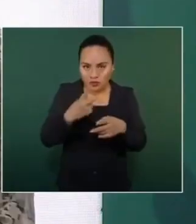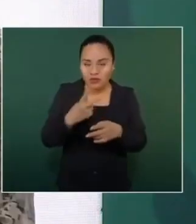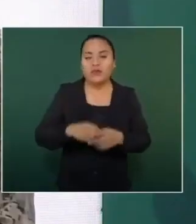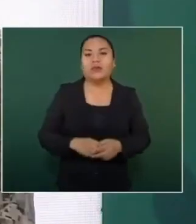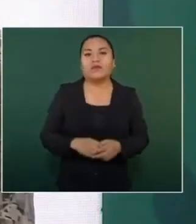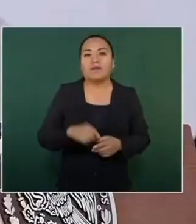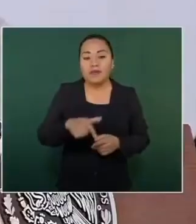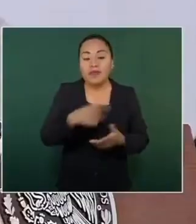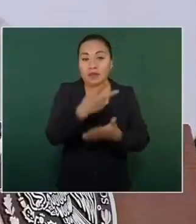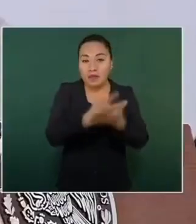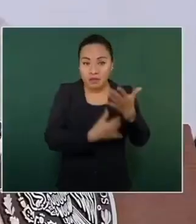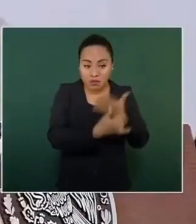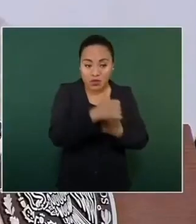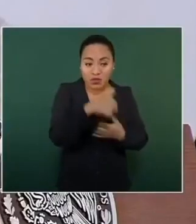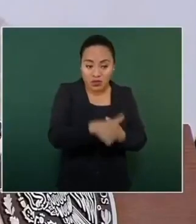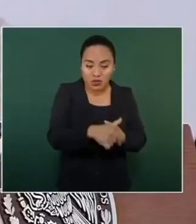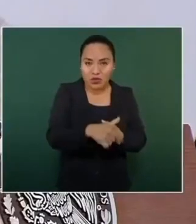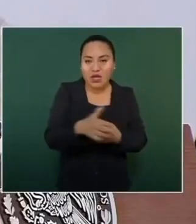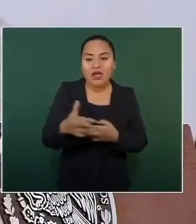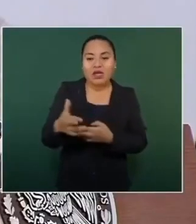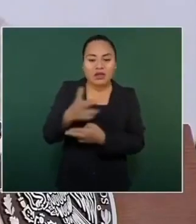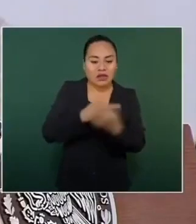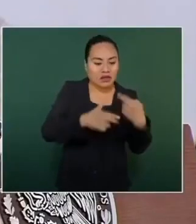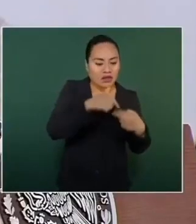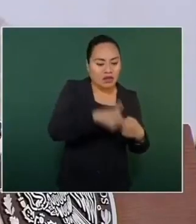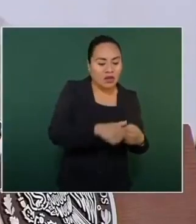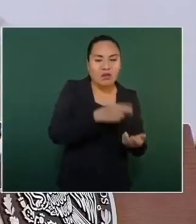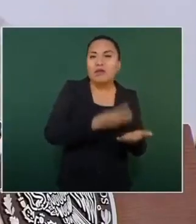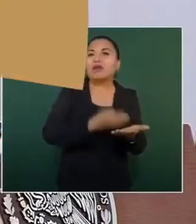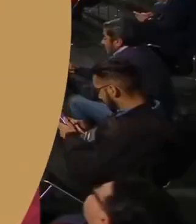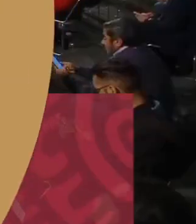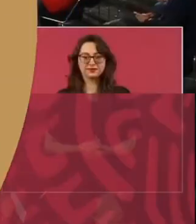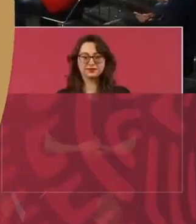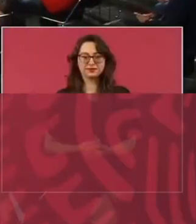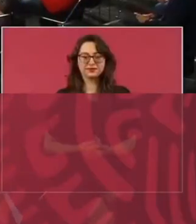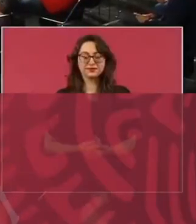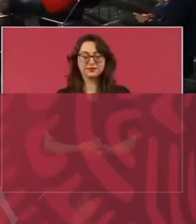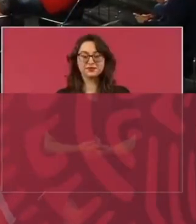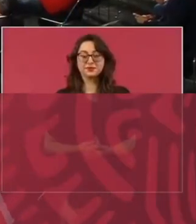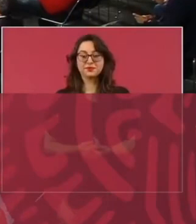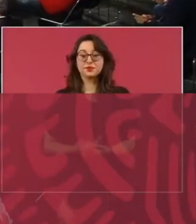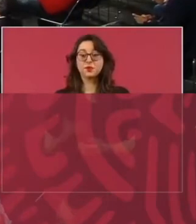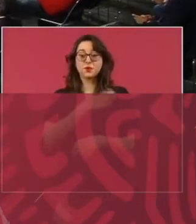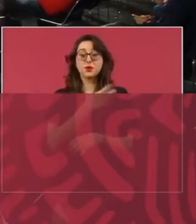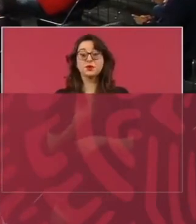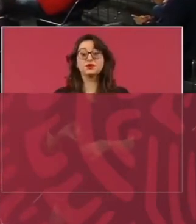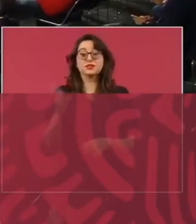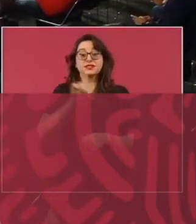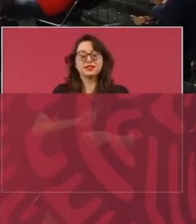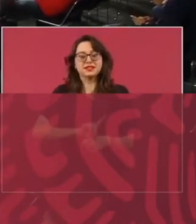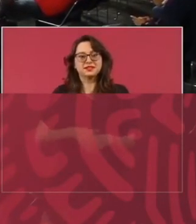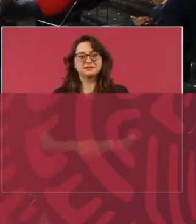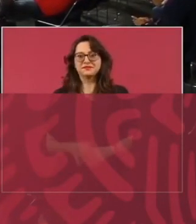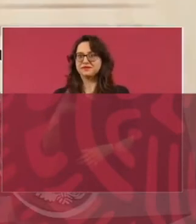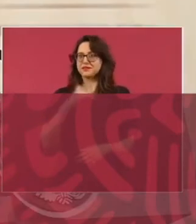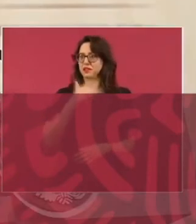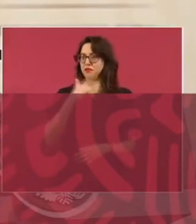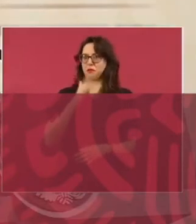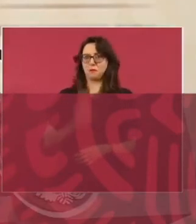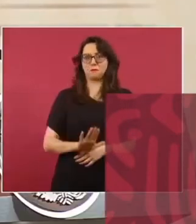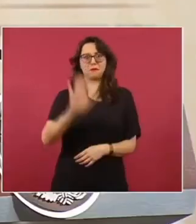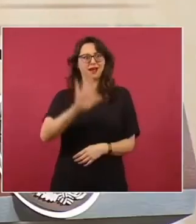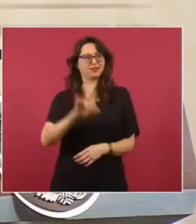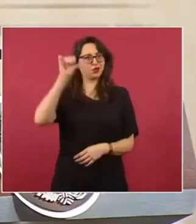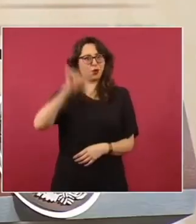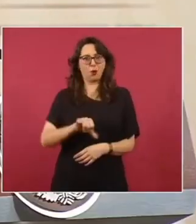proyecto, regresaremos a Matías Romero a su vocación ferrocarrilera. El mandatario mexicano declaró que la política de la